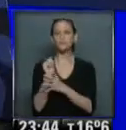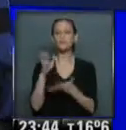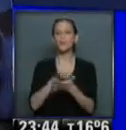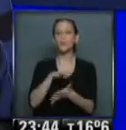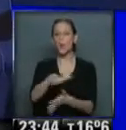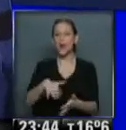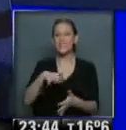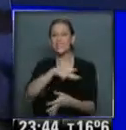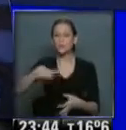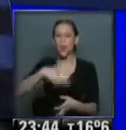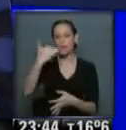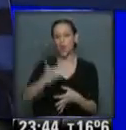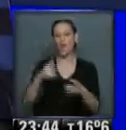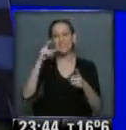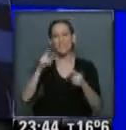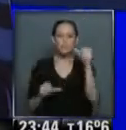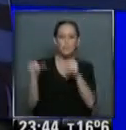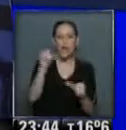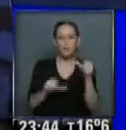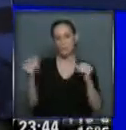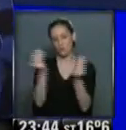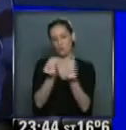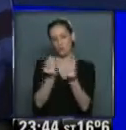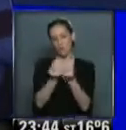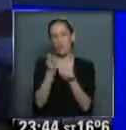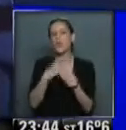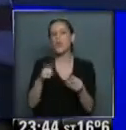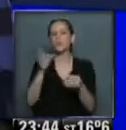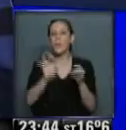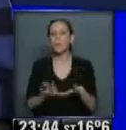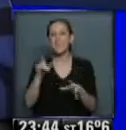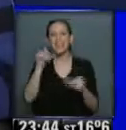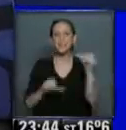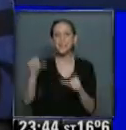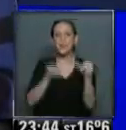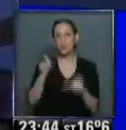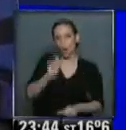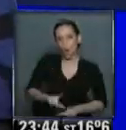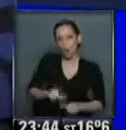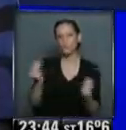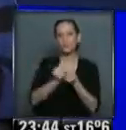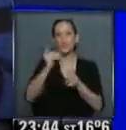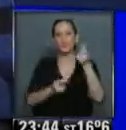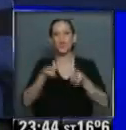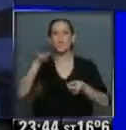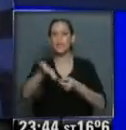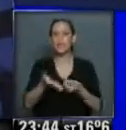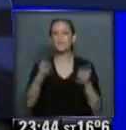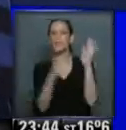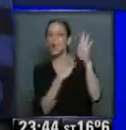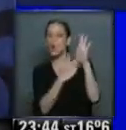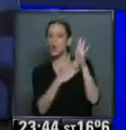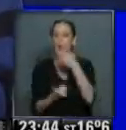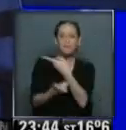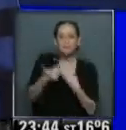hacen experimentos de todo tipo, pero él se dedicó especialmente a los experimentos más cotidianos. Mucha gente le pedía que probara distintas cosas, que mostrara